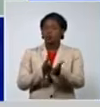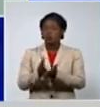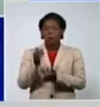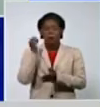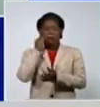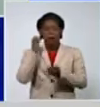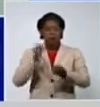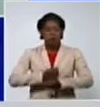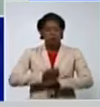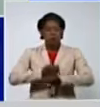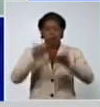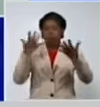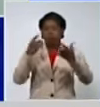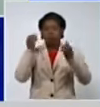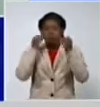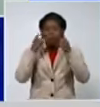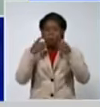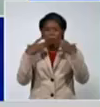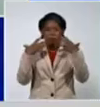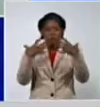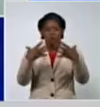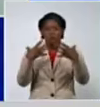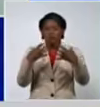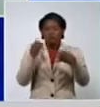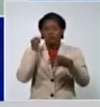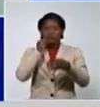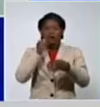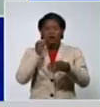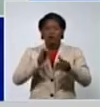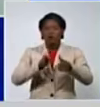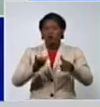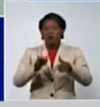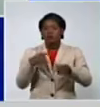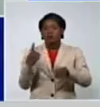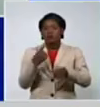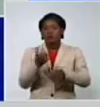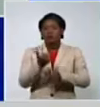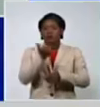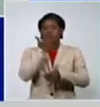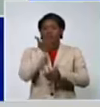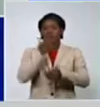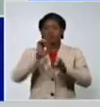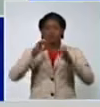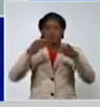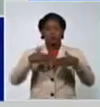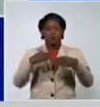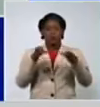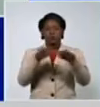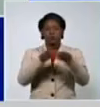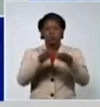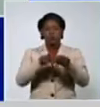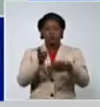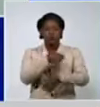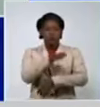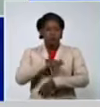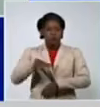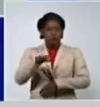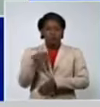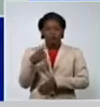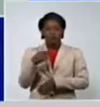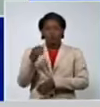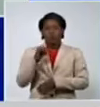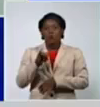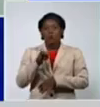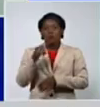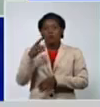más importante, o que más afecta al sector de la salud, a la población, no lo niego, es